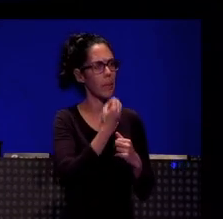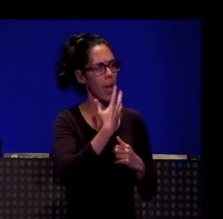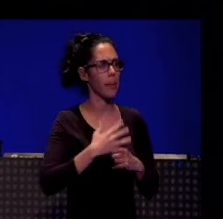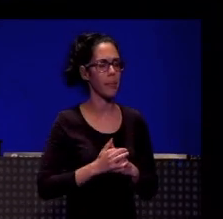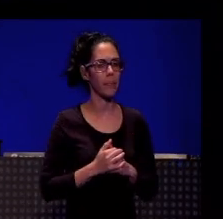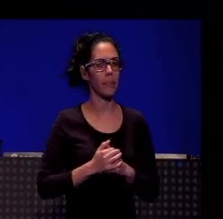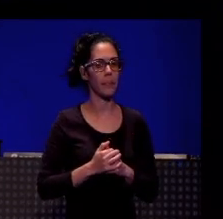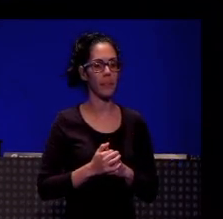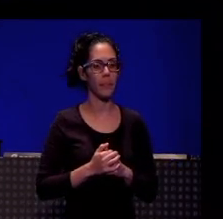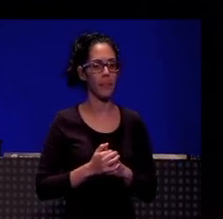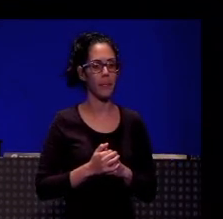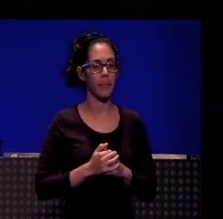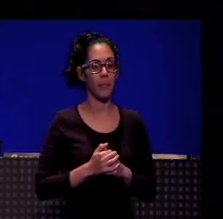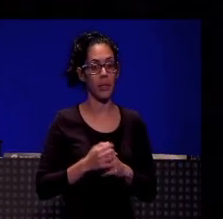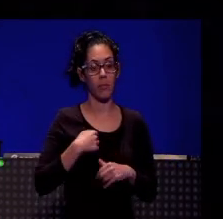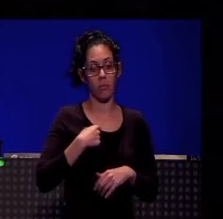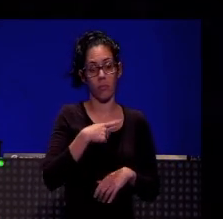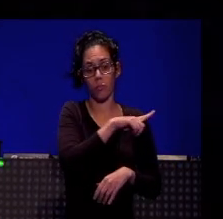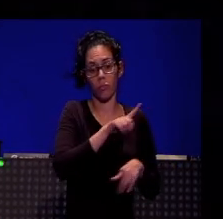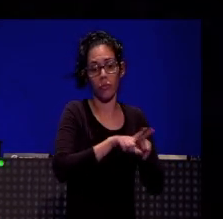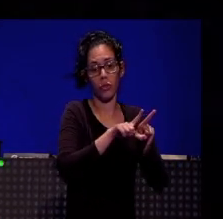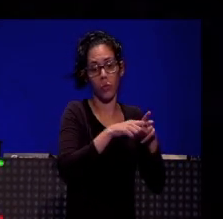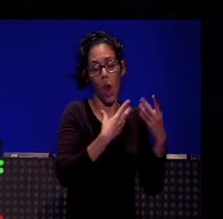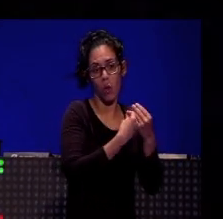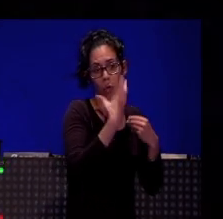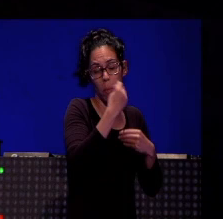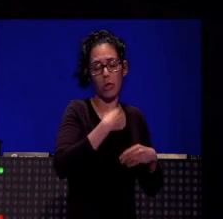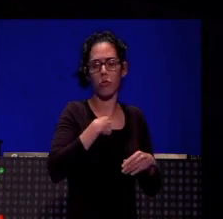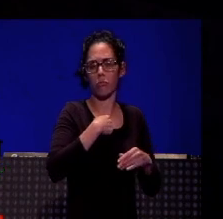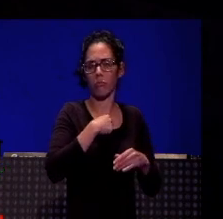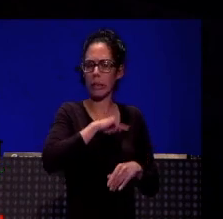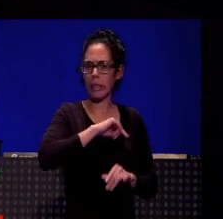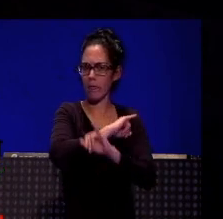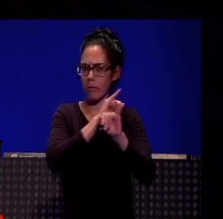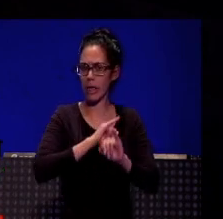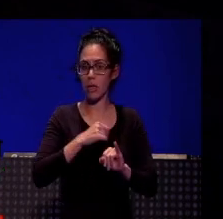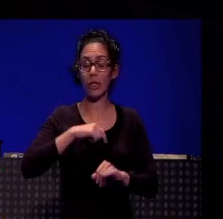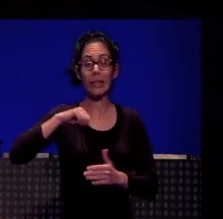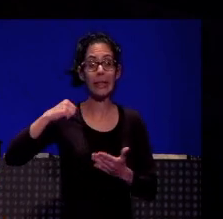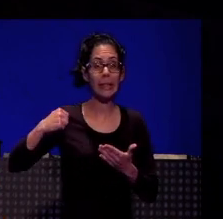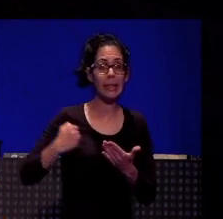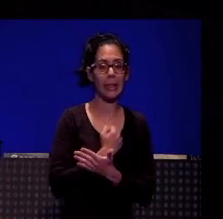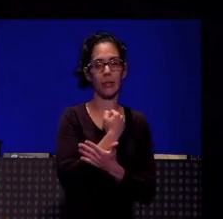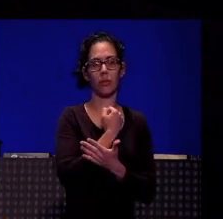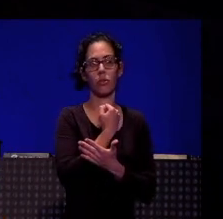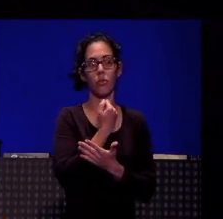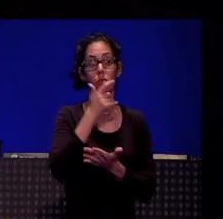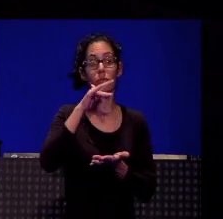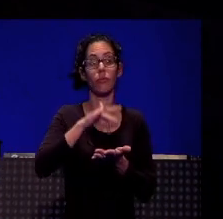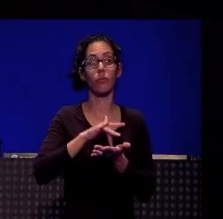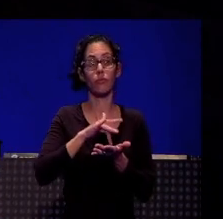portero p cruz pero entonces bueno y yo estaba súper felicitar y me llevé un chasco muy grande cuando resulta que